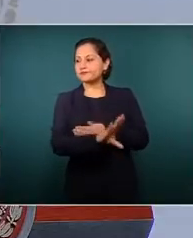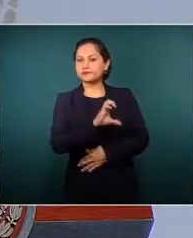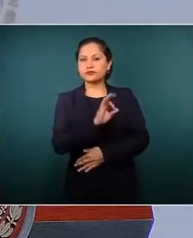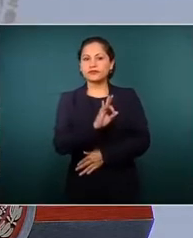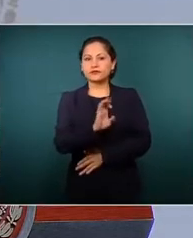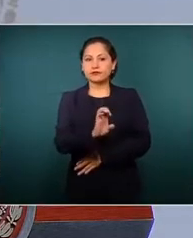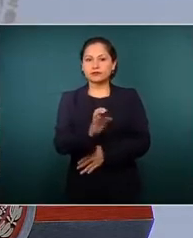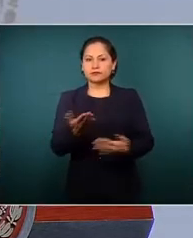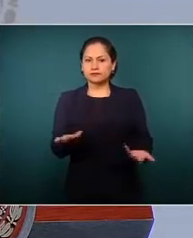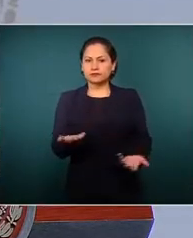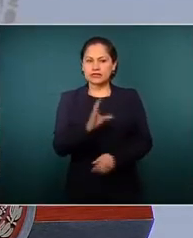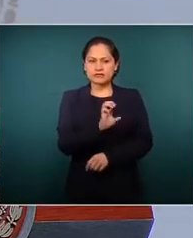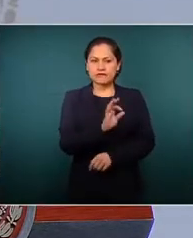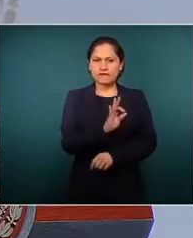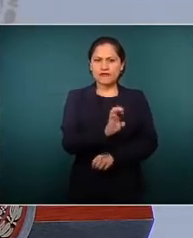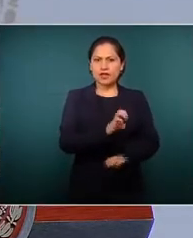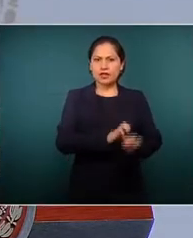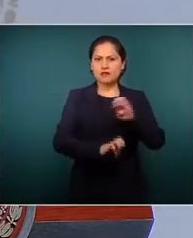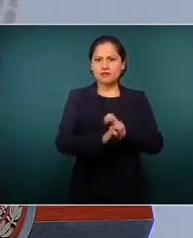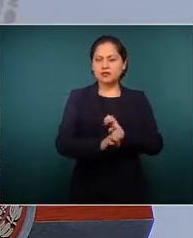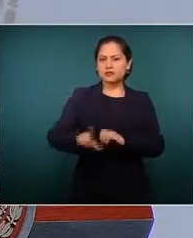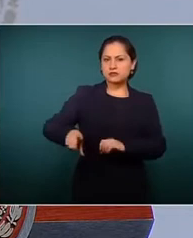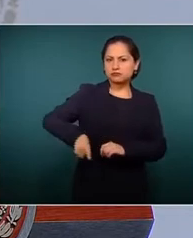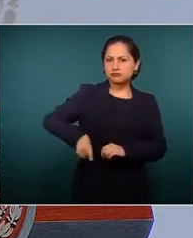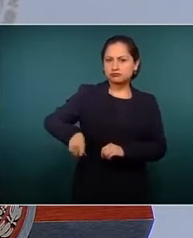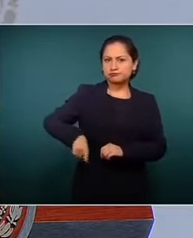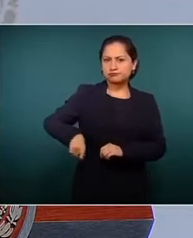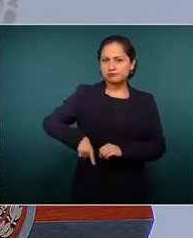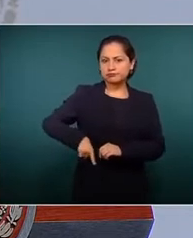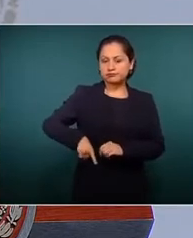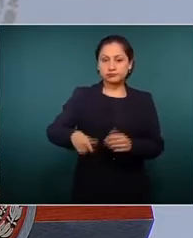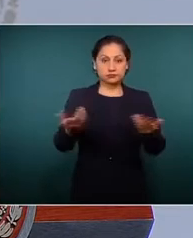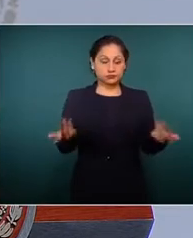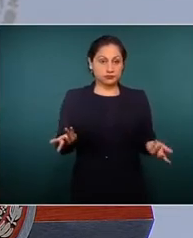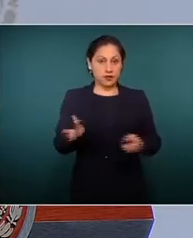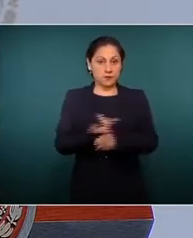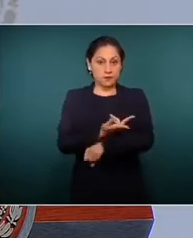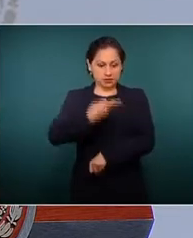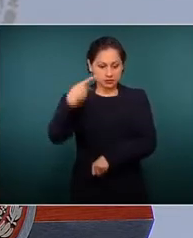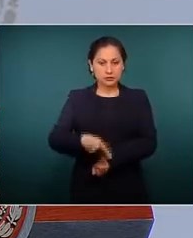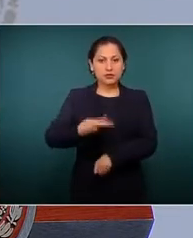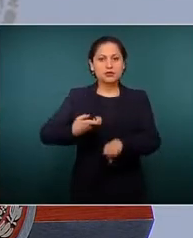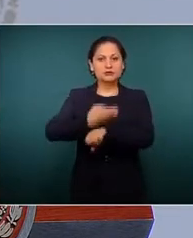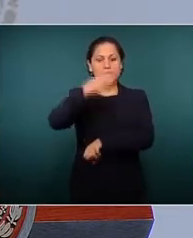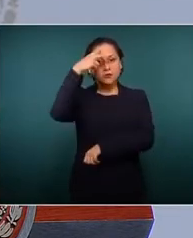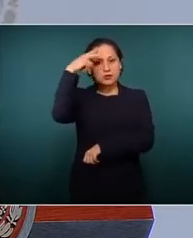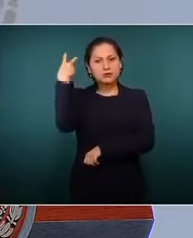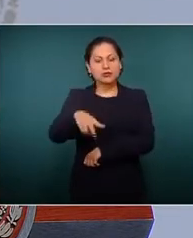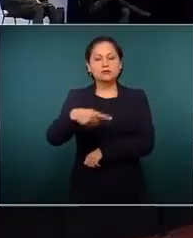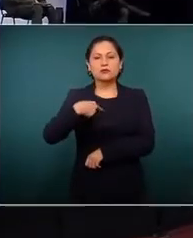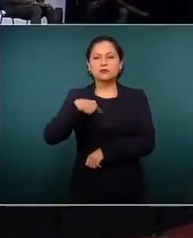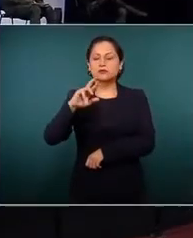una empresa pública. Entonces, aquí estamos en el Estado de México, aquí recuerdo a uno de los